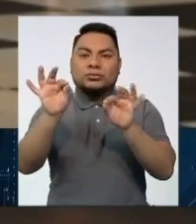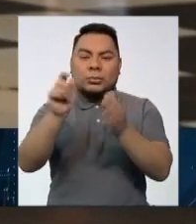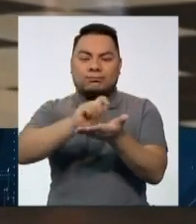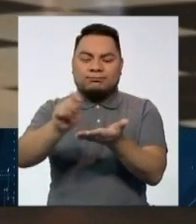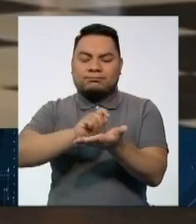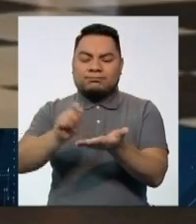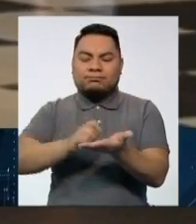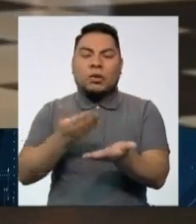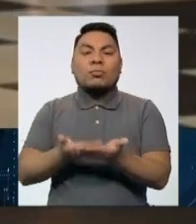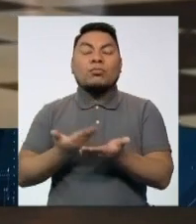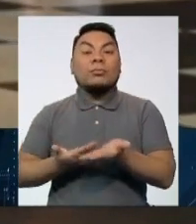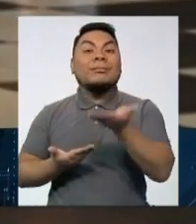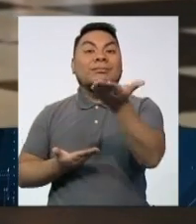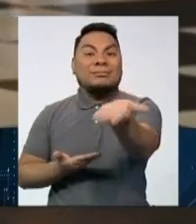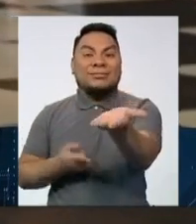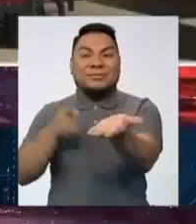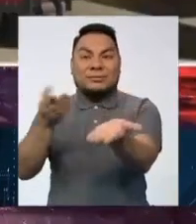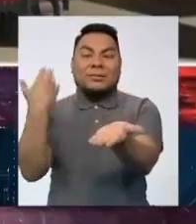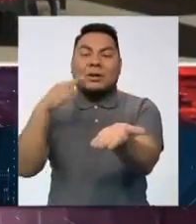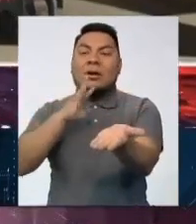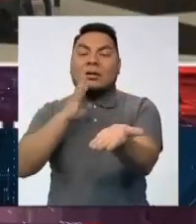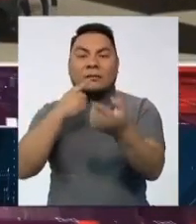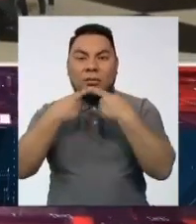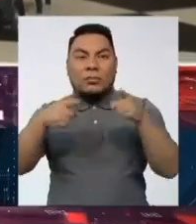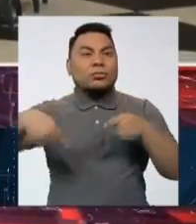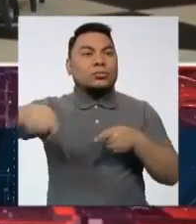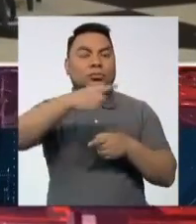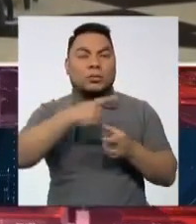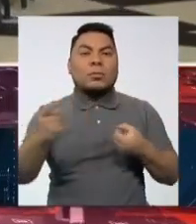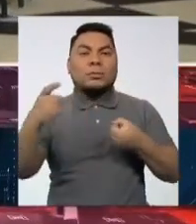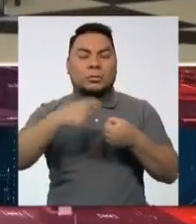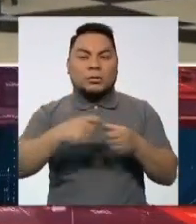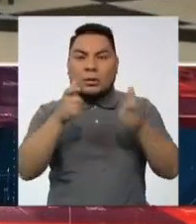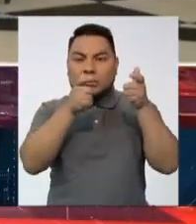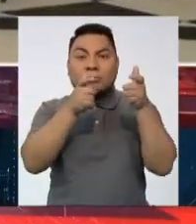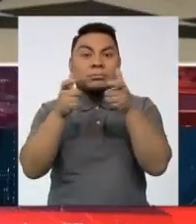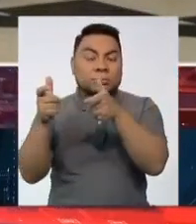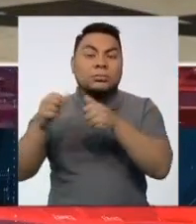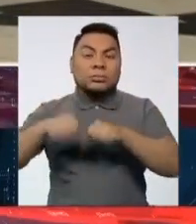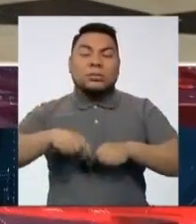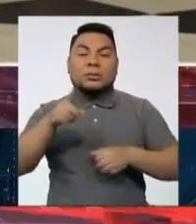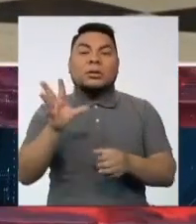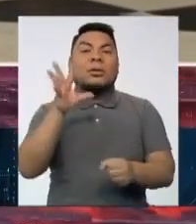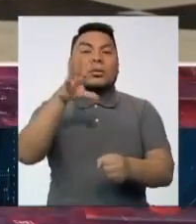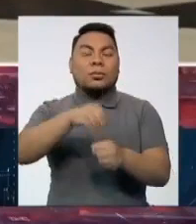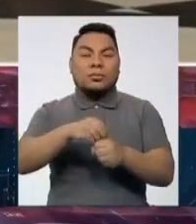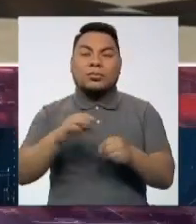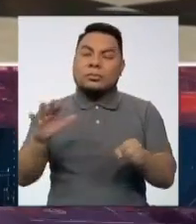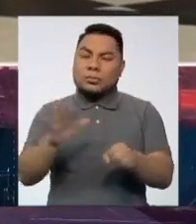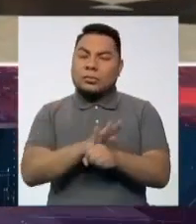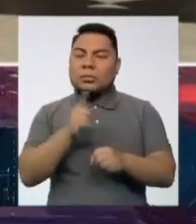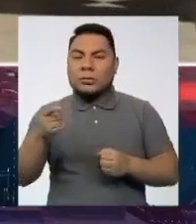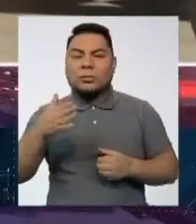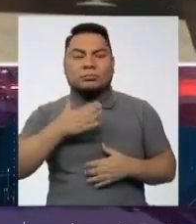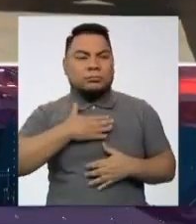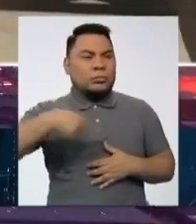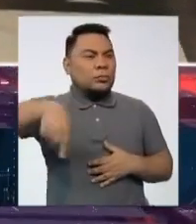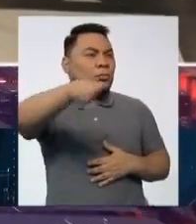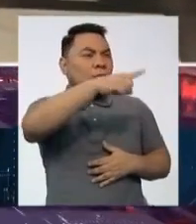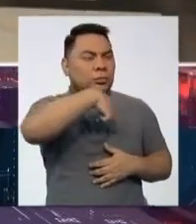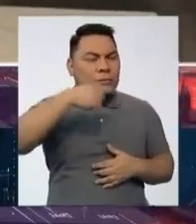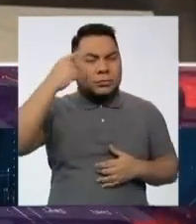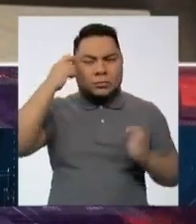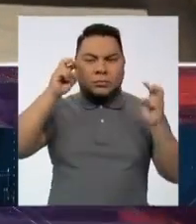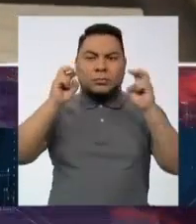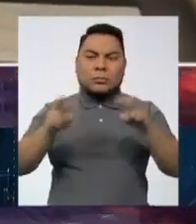una democracia participativa y vigilante que incluya la integridad moral,